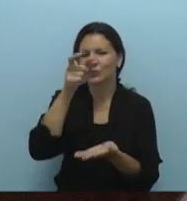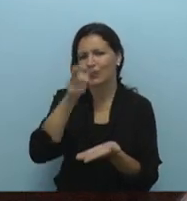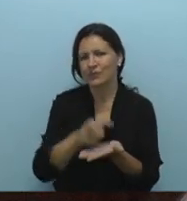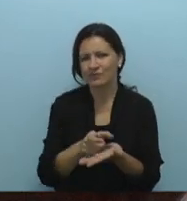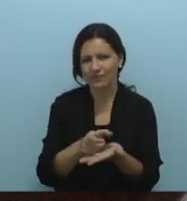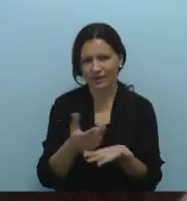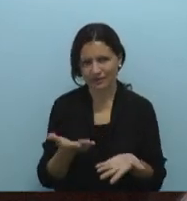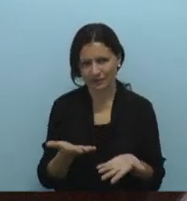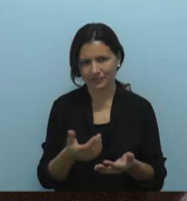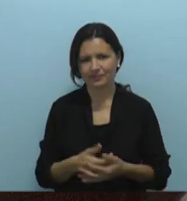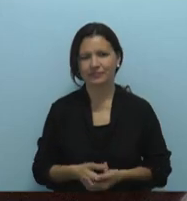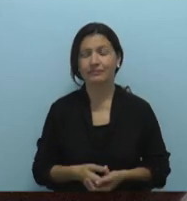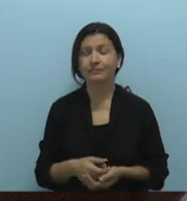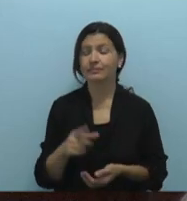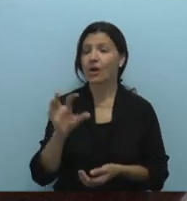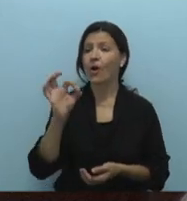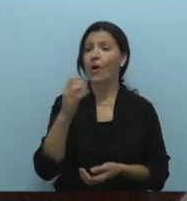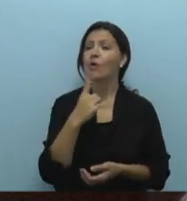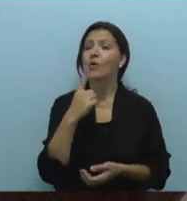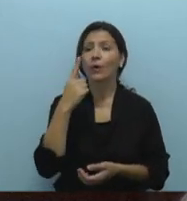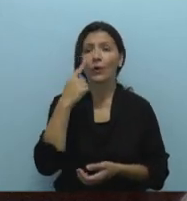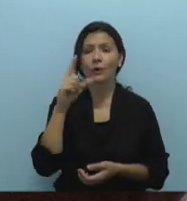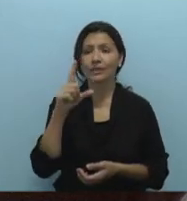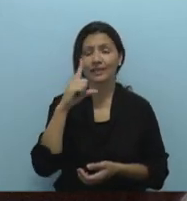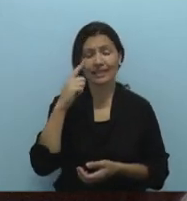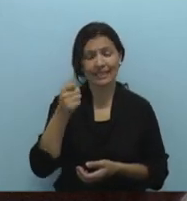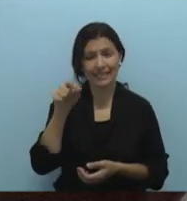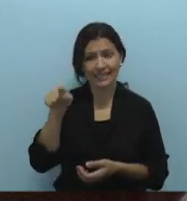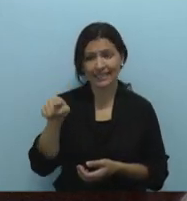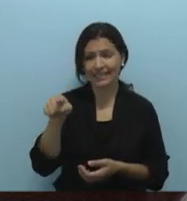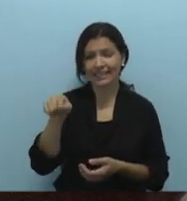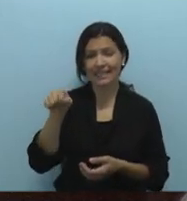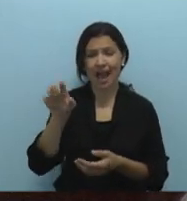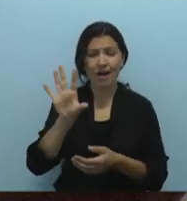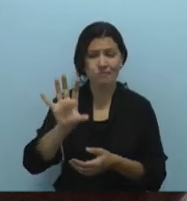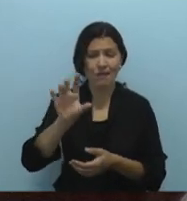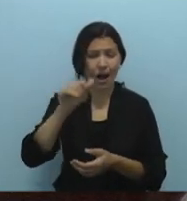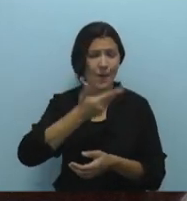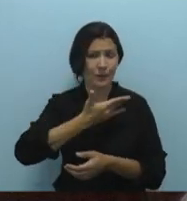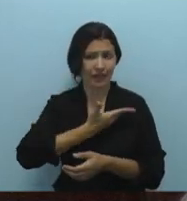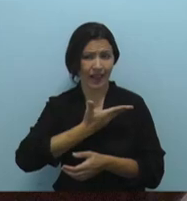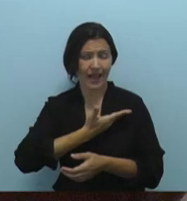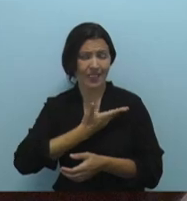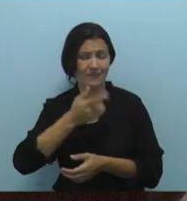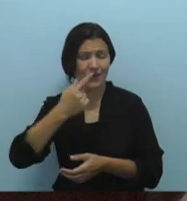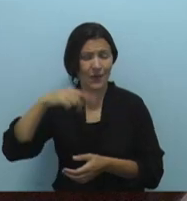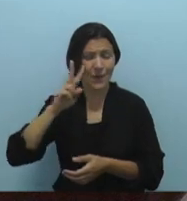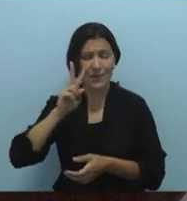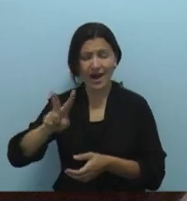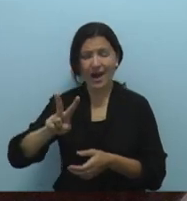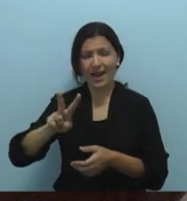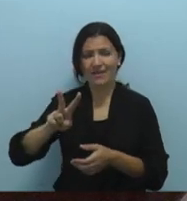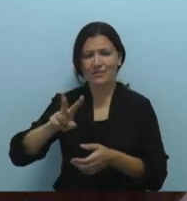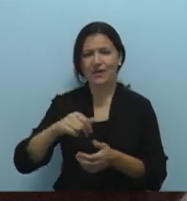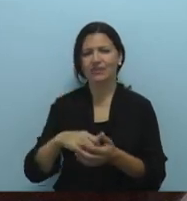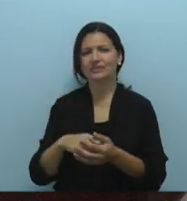adelante. En el caso de Otilia, además, es una referencia muy fuerte de Santa Fe. La vemos a Otilia, la veíamos, como se mencionaba